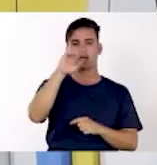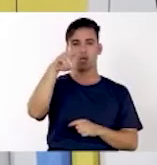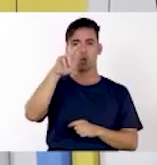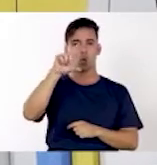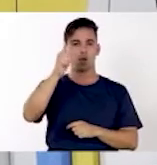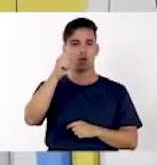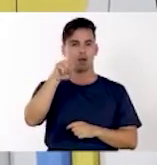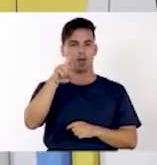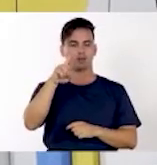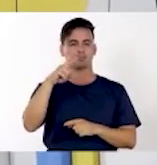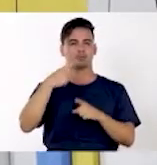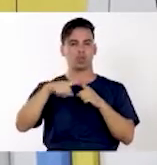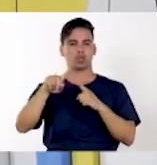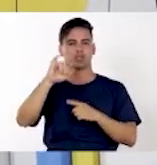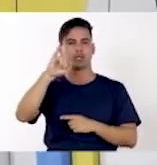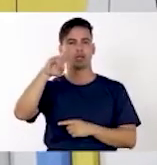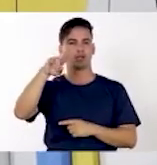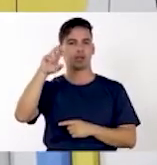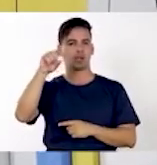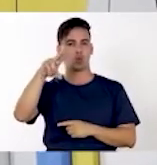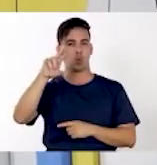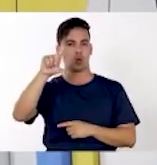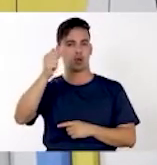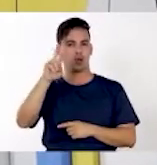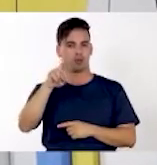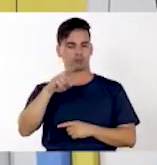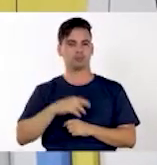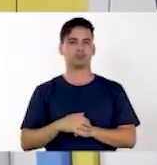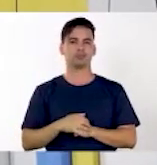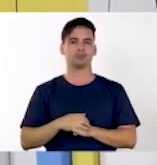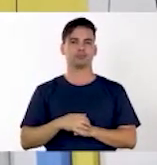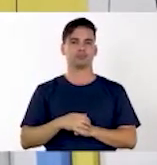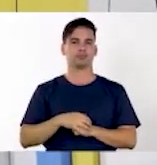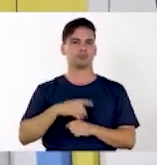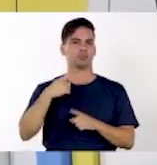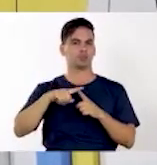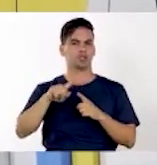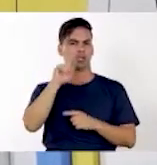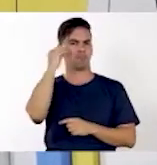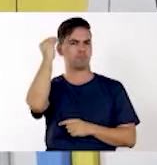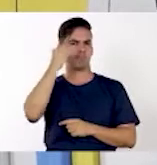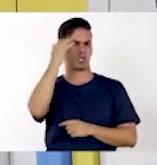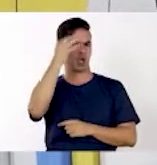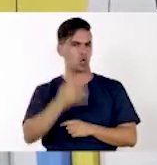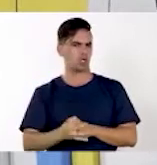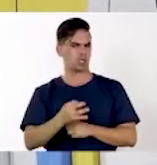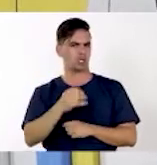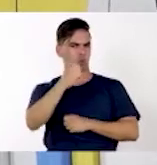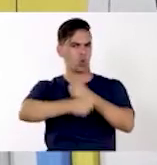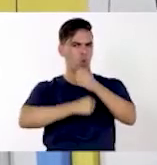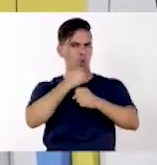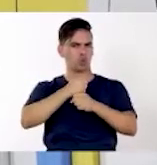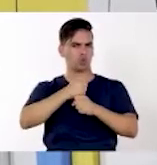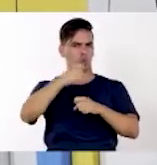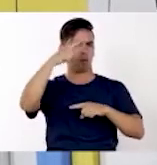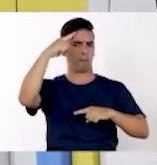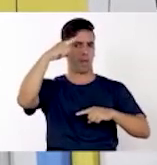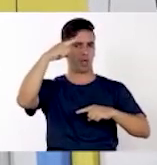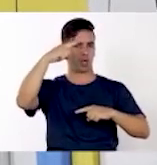irregularidad. Considera que es correcto cómo se ha usado la mayúscula en la palabra patria. ¿Por qué?